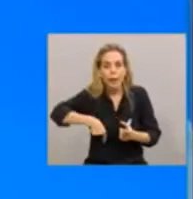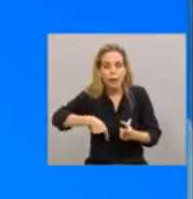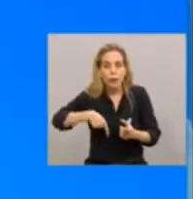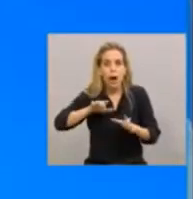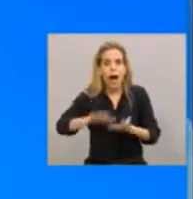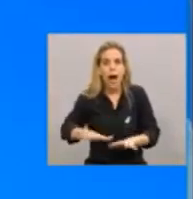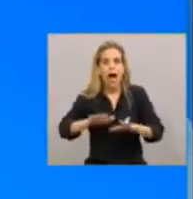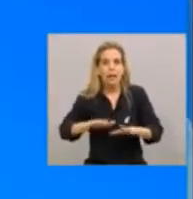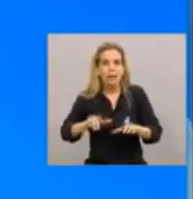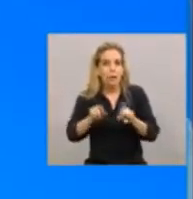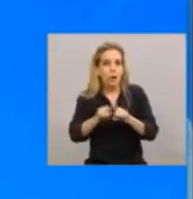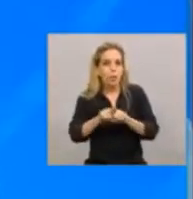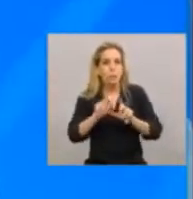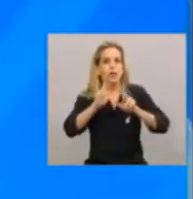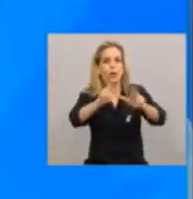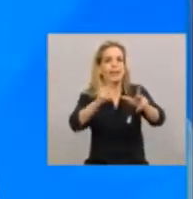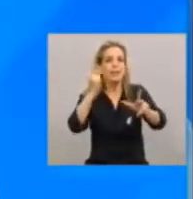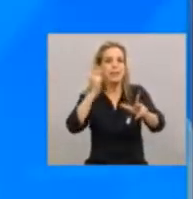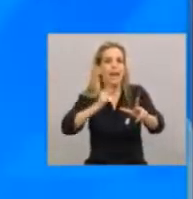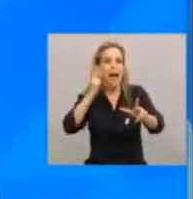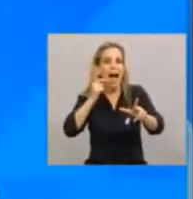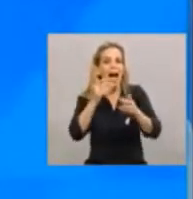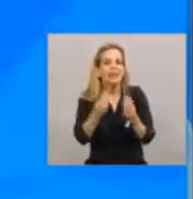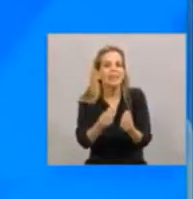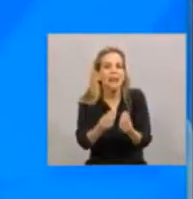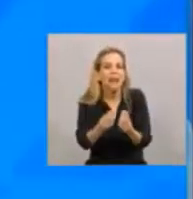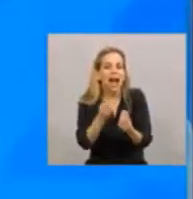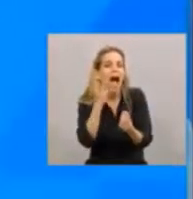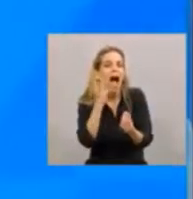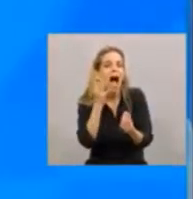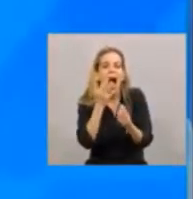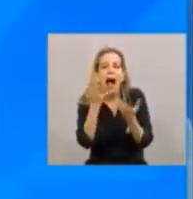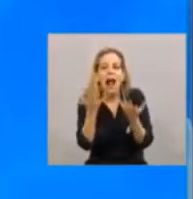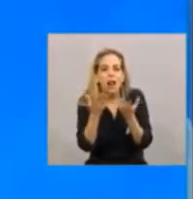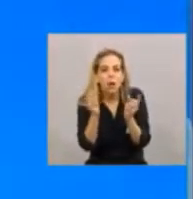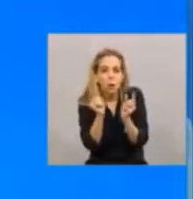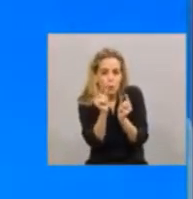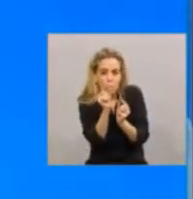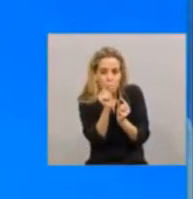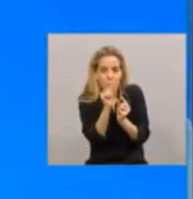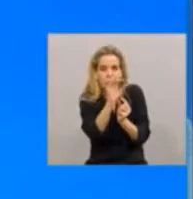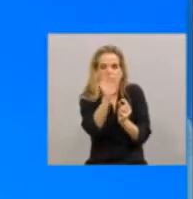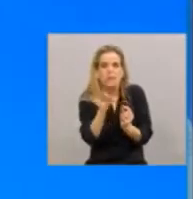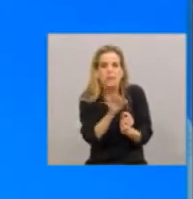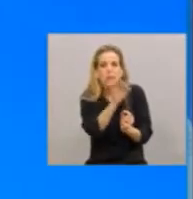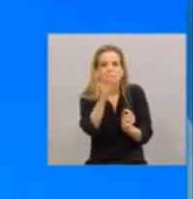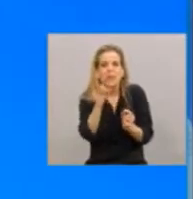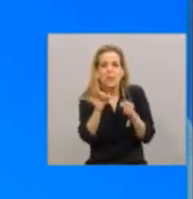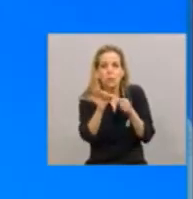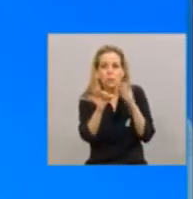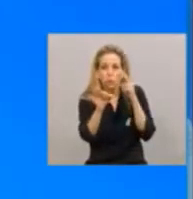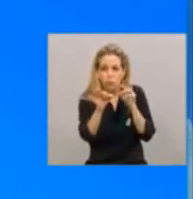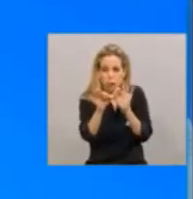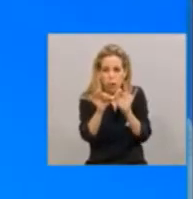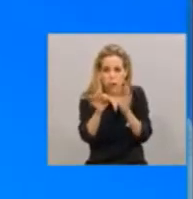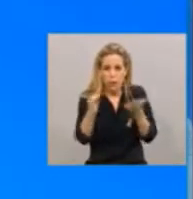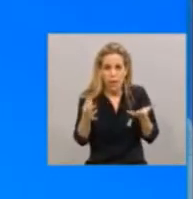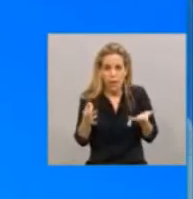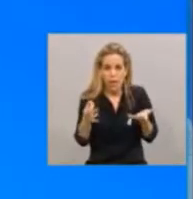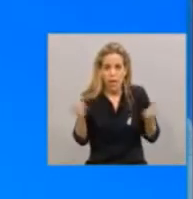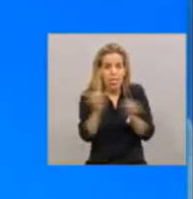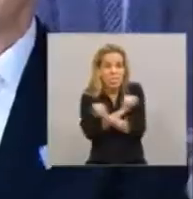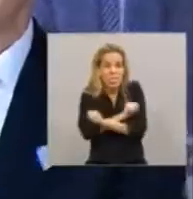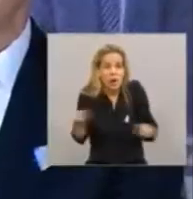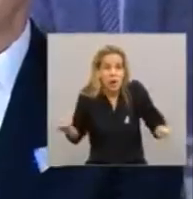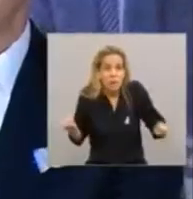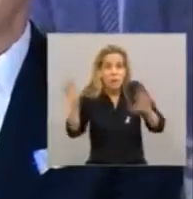usar minúsculo imperceptible al ojo humano que dio vuelta al mundo que